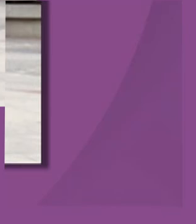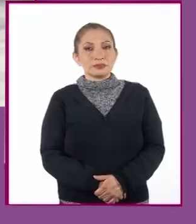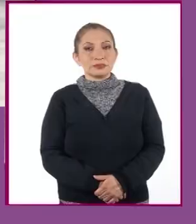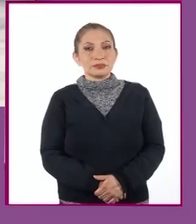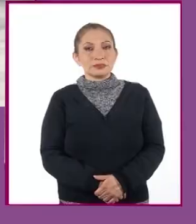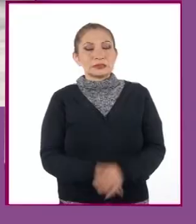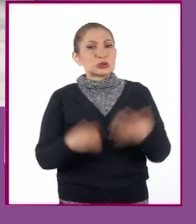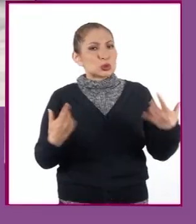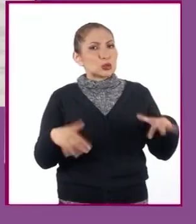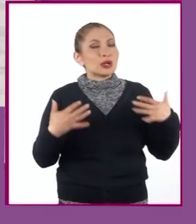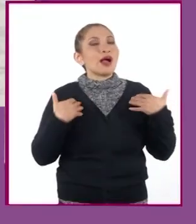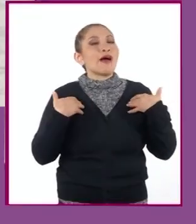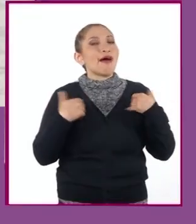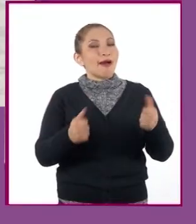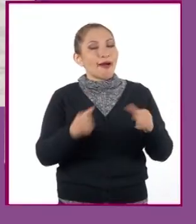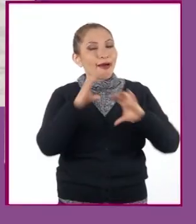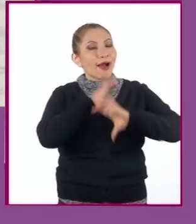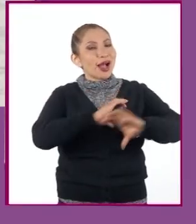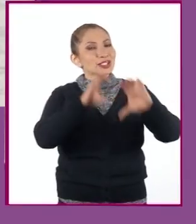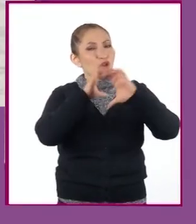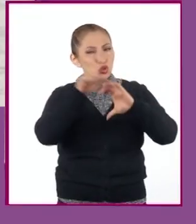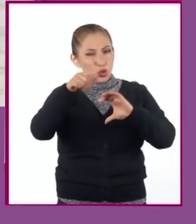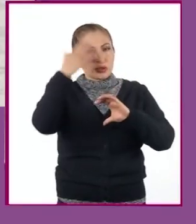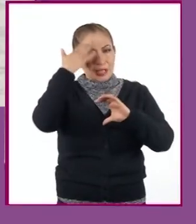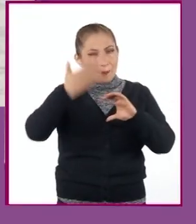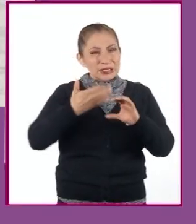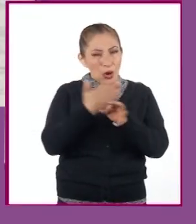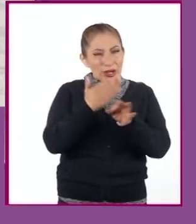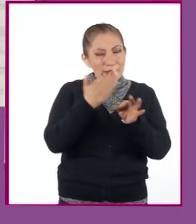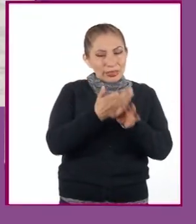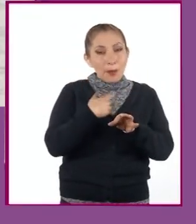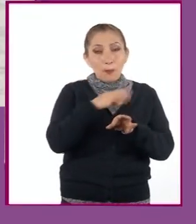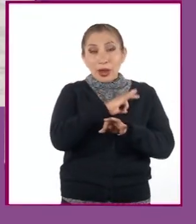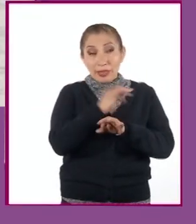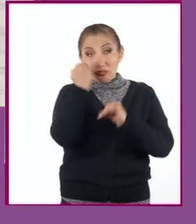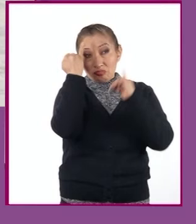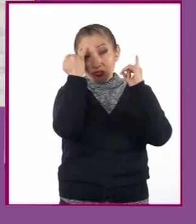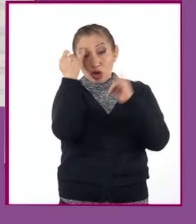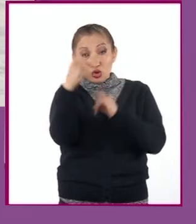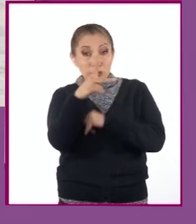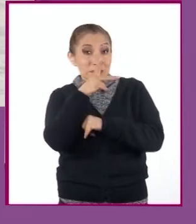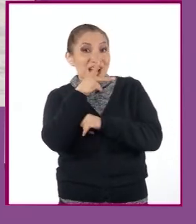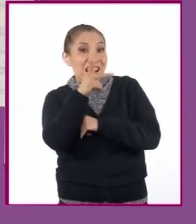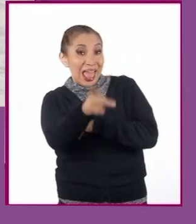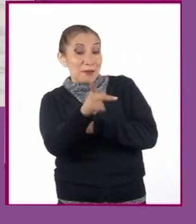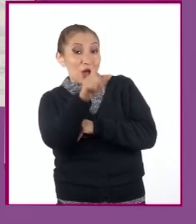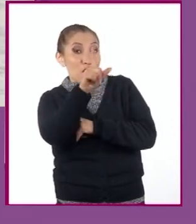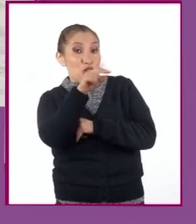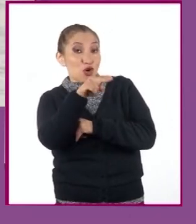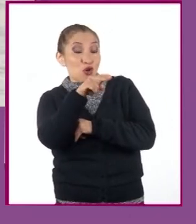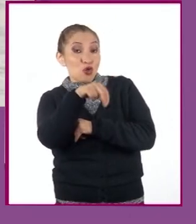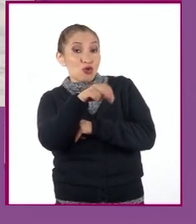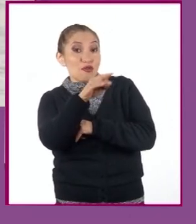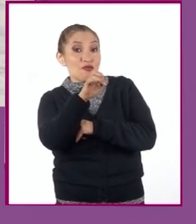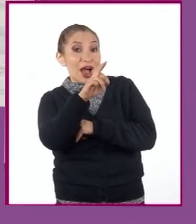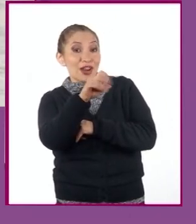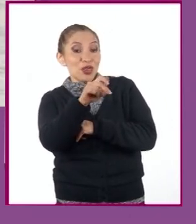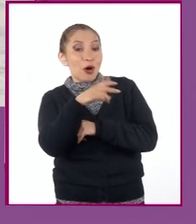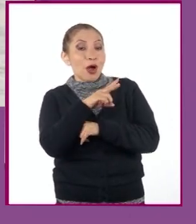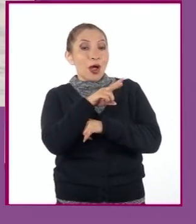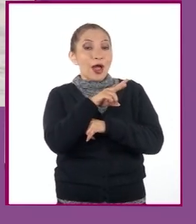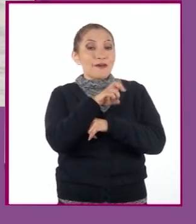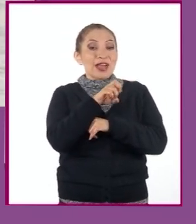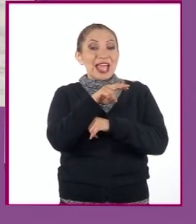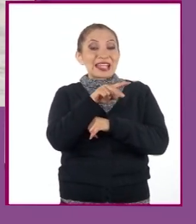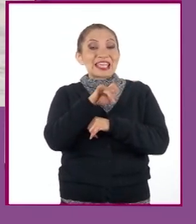Ahora entiendo esa canción. Con lo que saben ahora, ¿podrían crear sus propias palabras del lunfardo? Como venía de